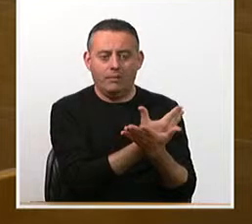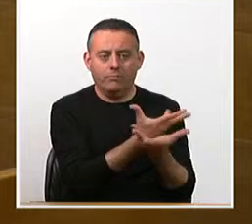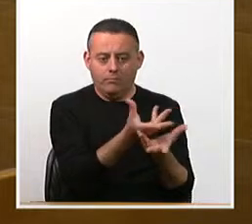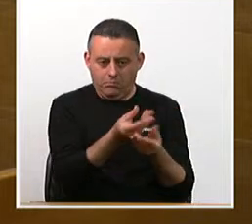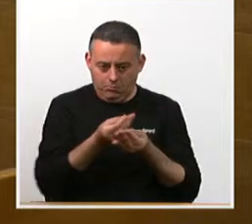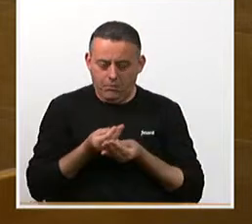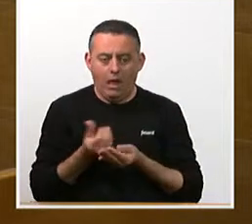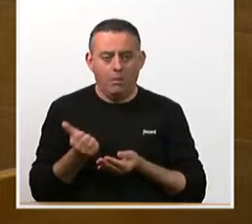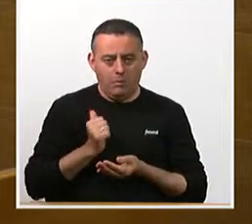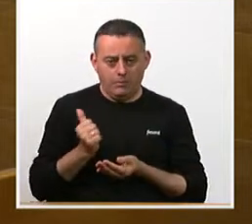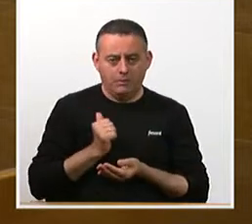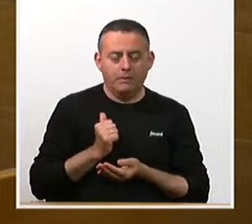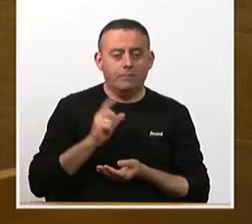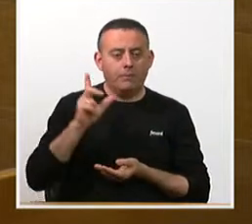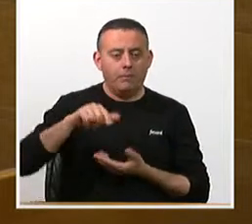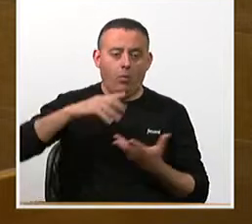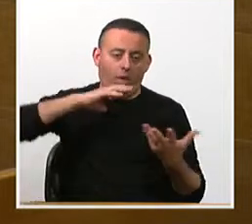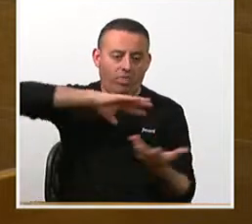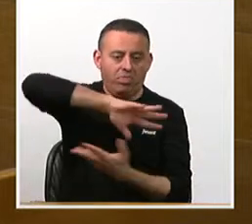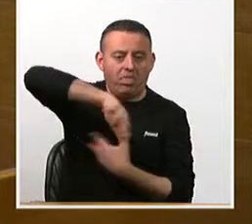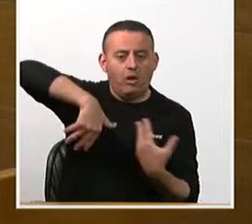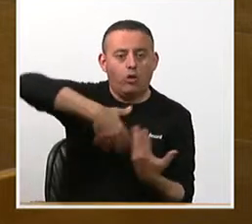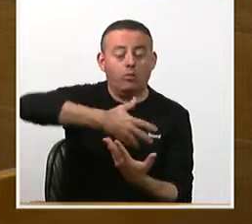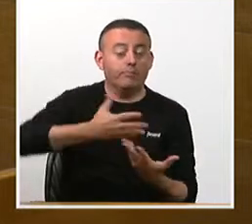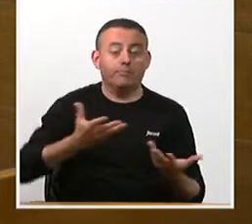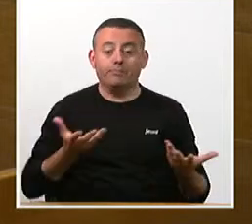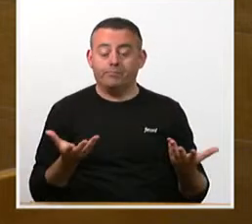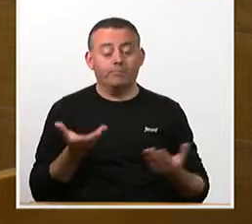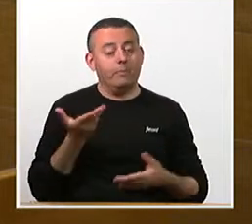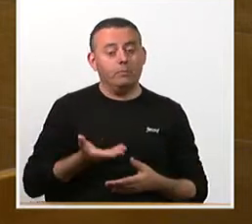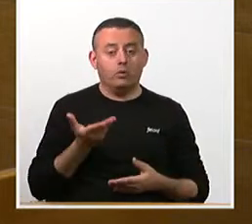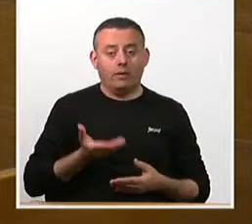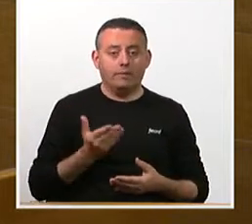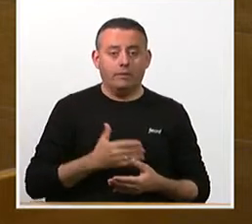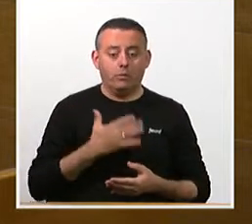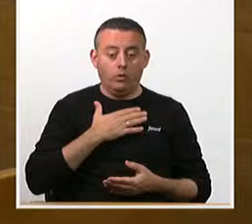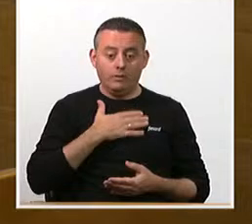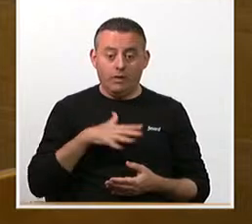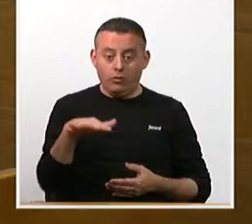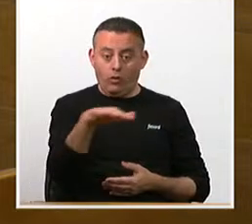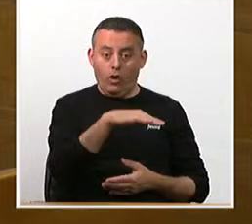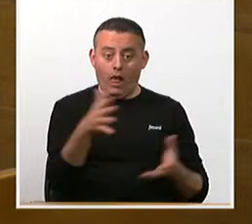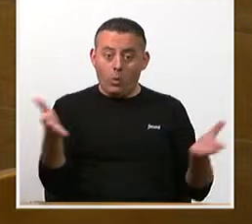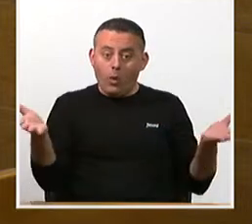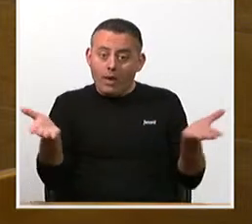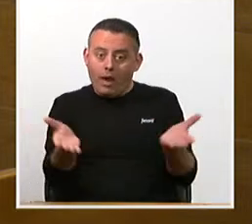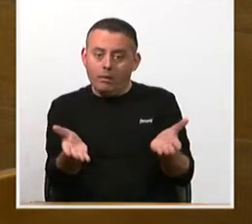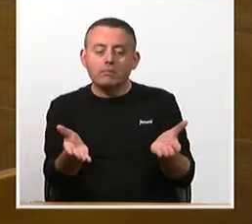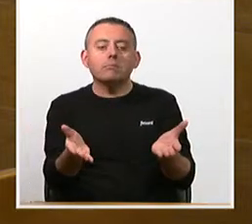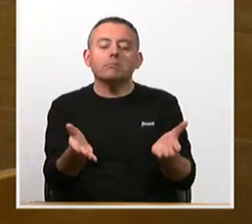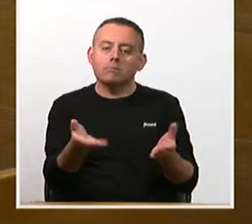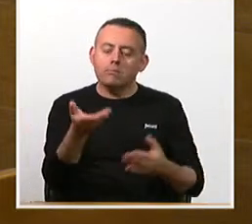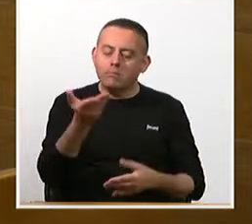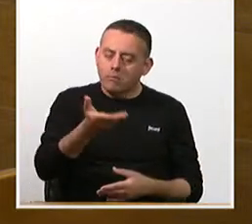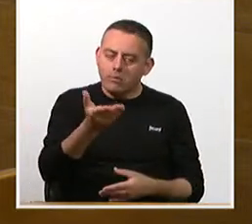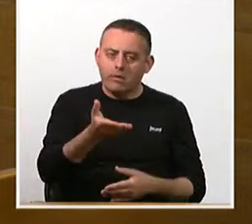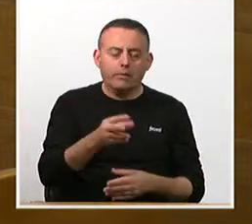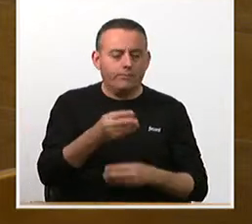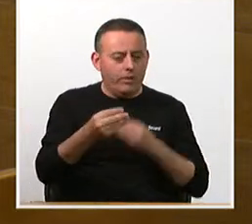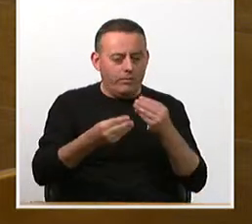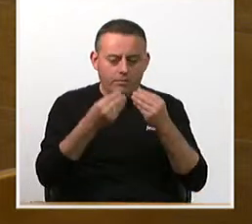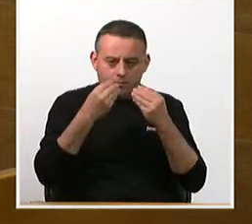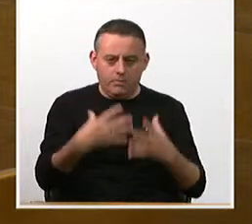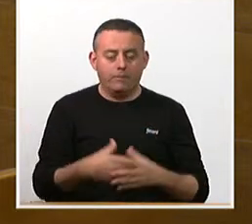inversiones que le corresponden a nuest nuestra cuenca Así que le pido consellera que lidere esta política de agua con